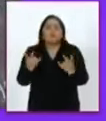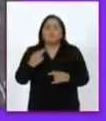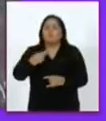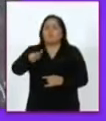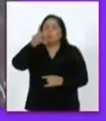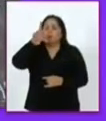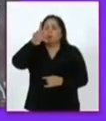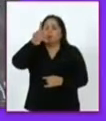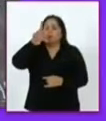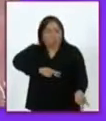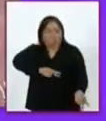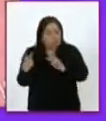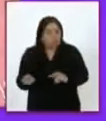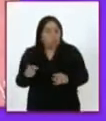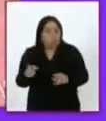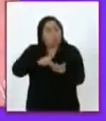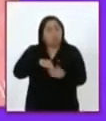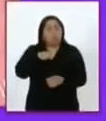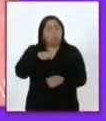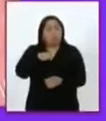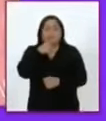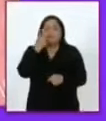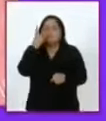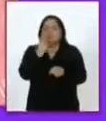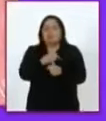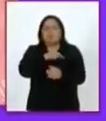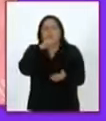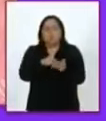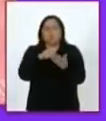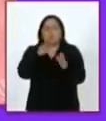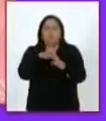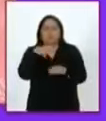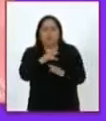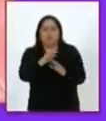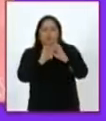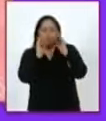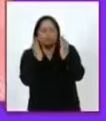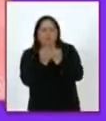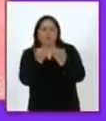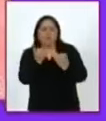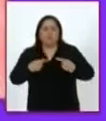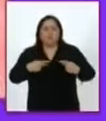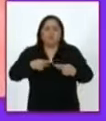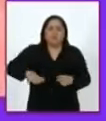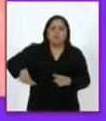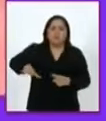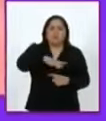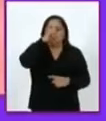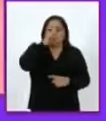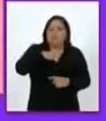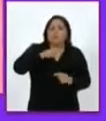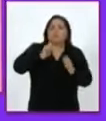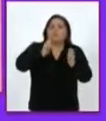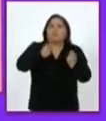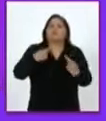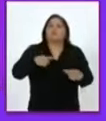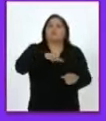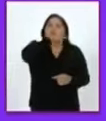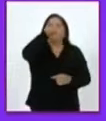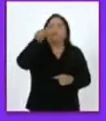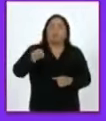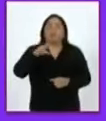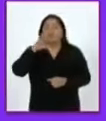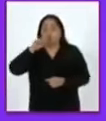al revés. Esto se debe principalmente a su formato y al público al cual va dirigida. Los cómics